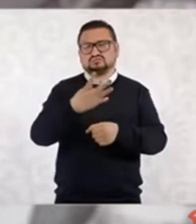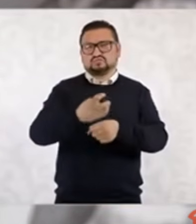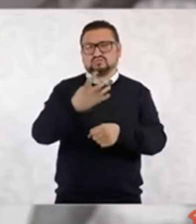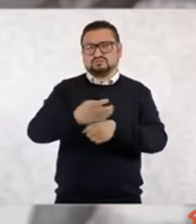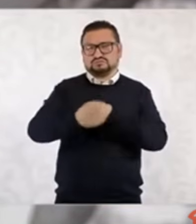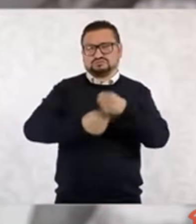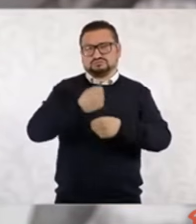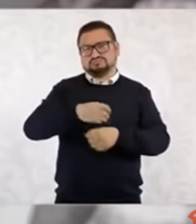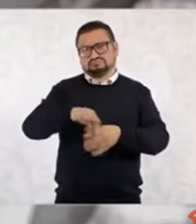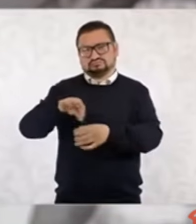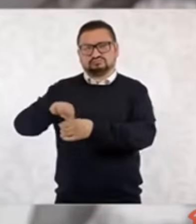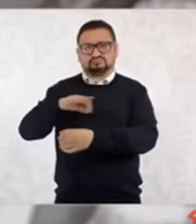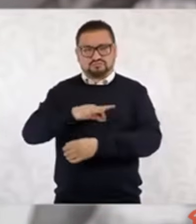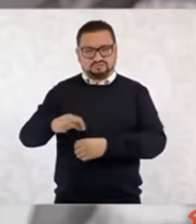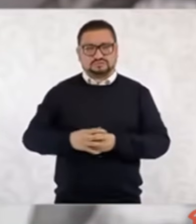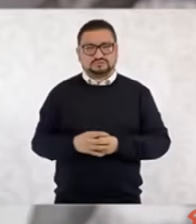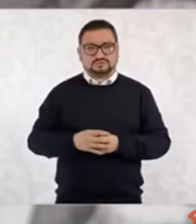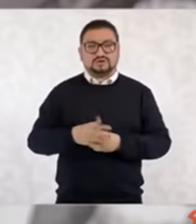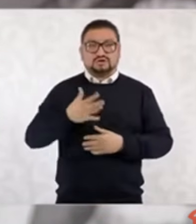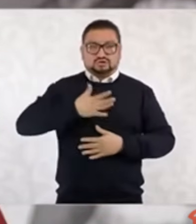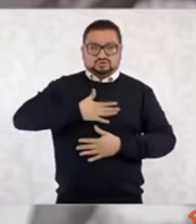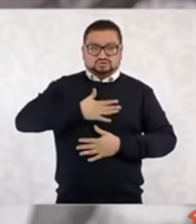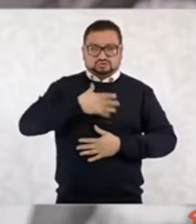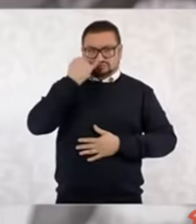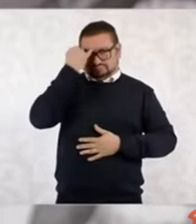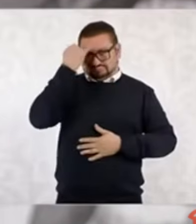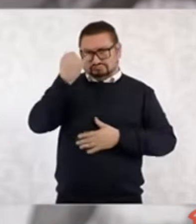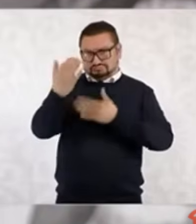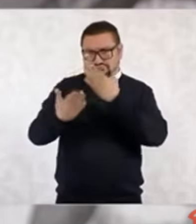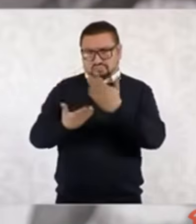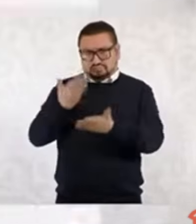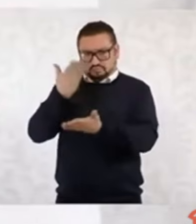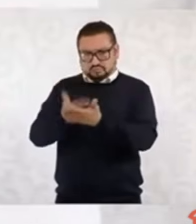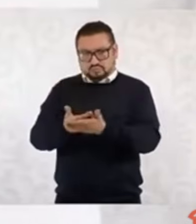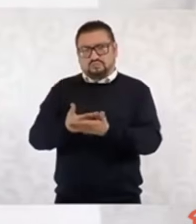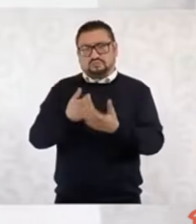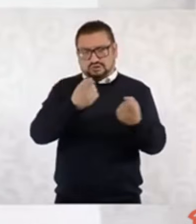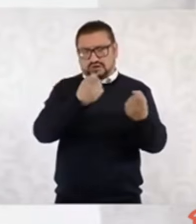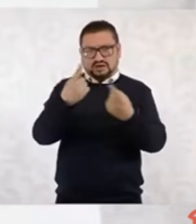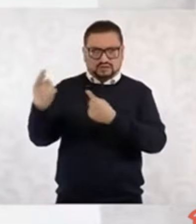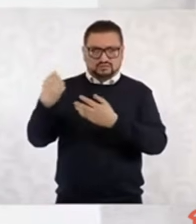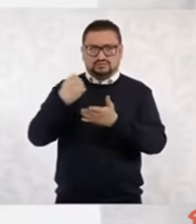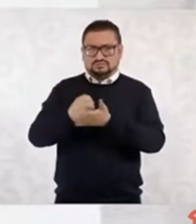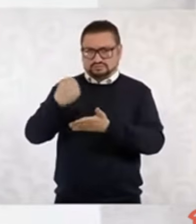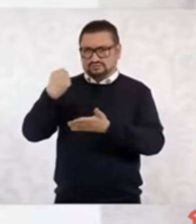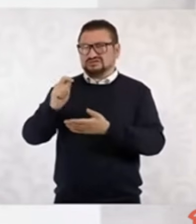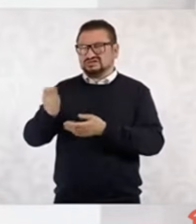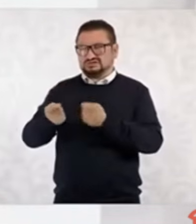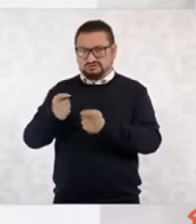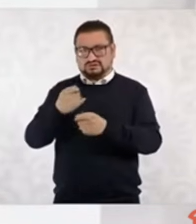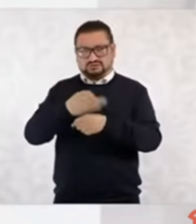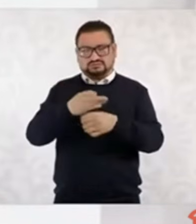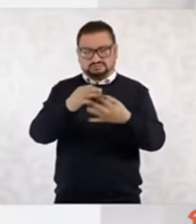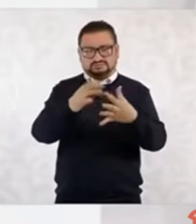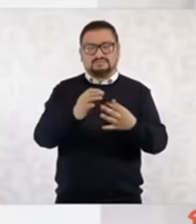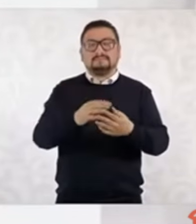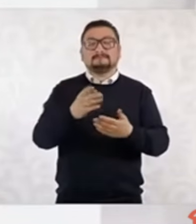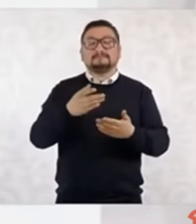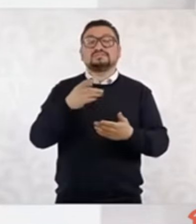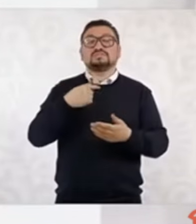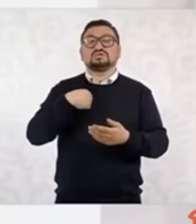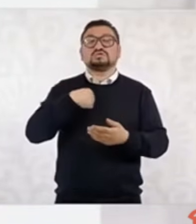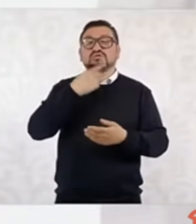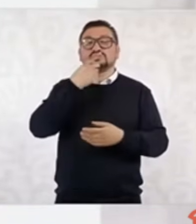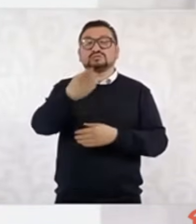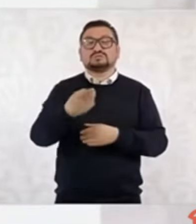votación. En una propuesta que yo hice, además de lo que ya se aprobó, que ahora paso a explicar qué fue lo que se aprobó,